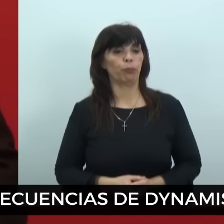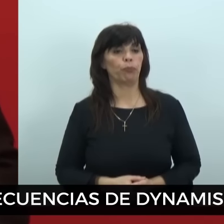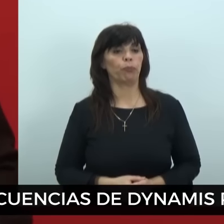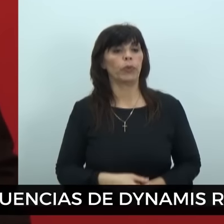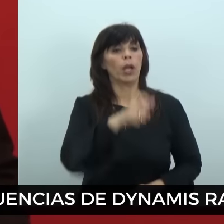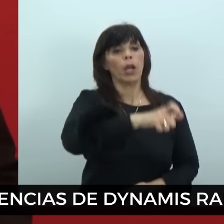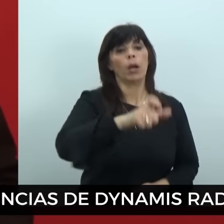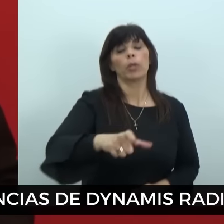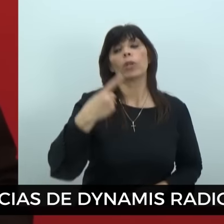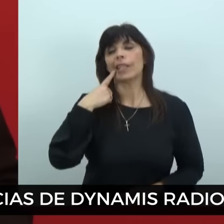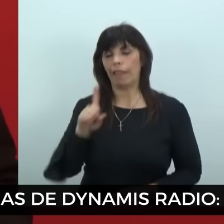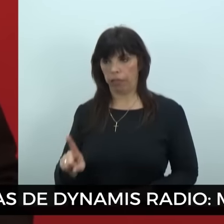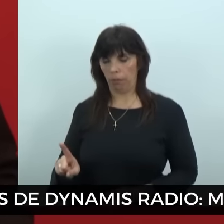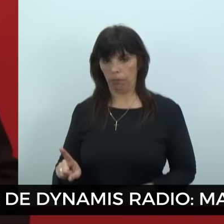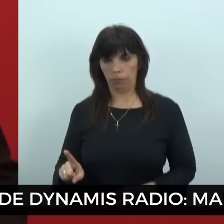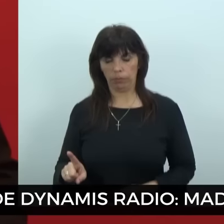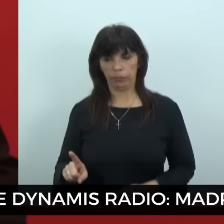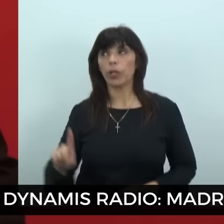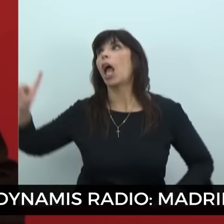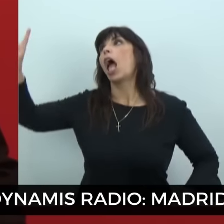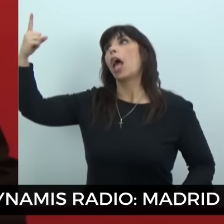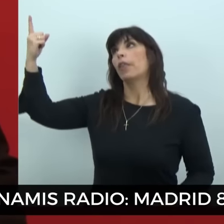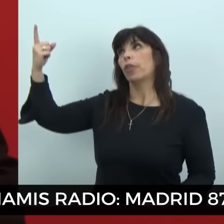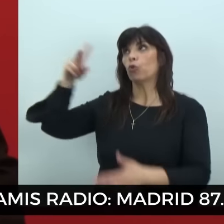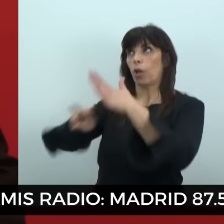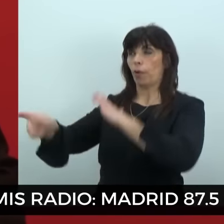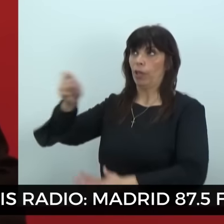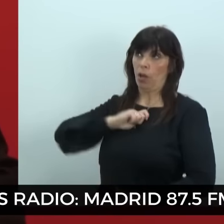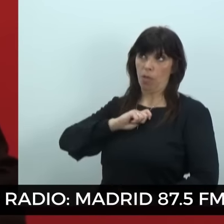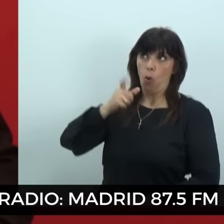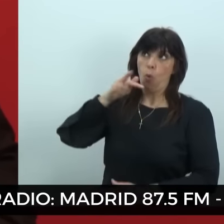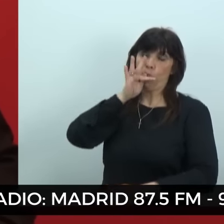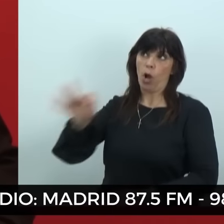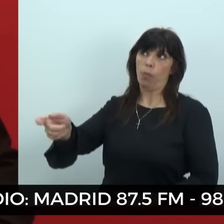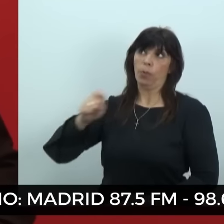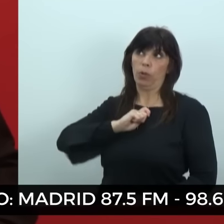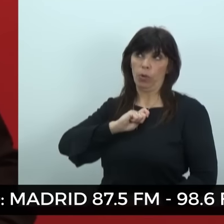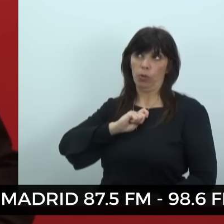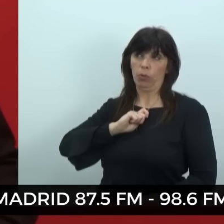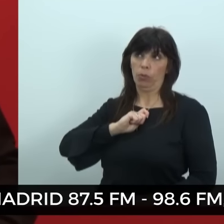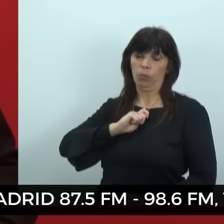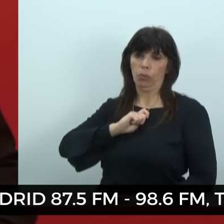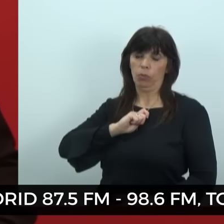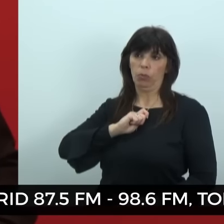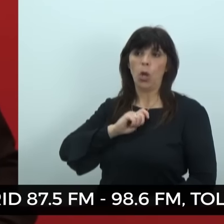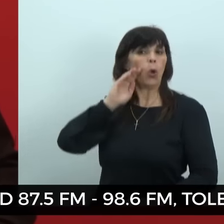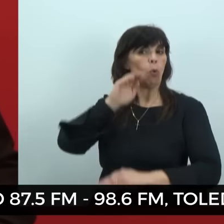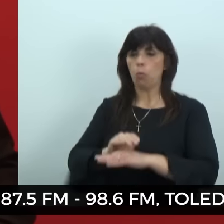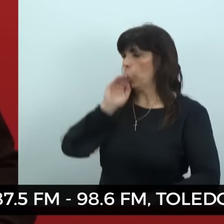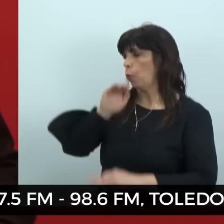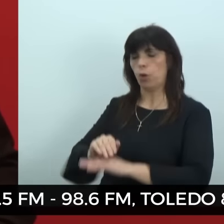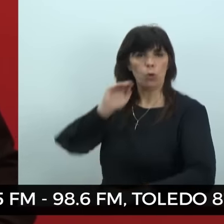Hay personas que dicen, Dios me dio una profecía, una promesa, y pase lo que pase, se va a